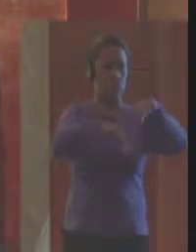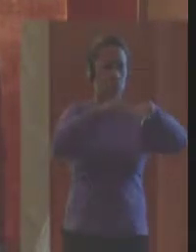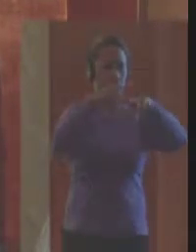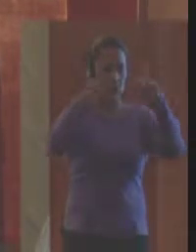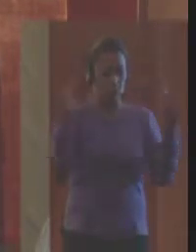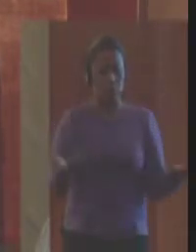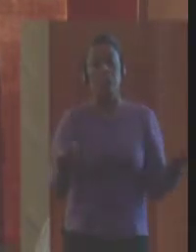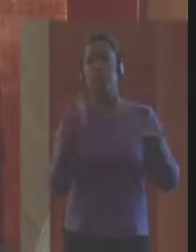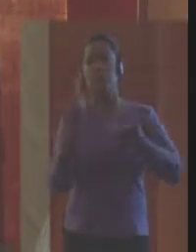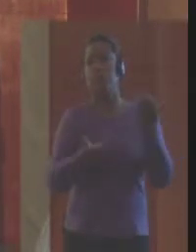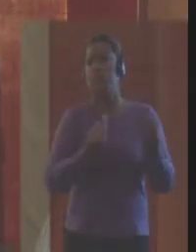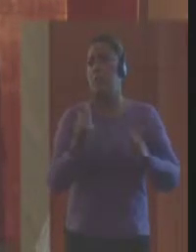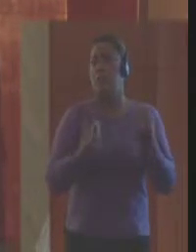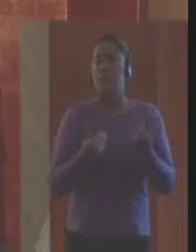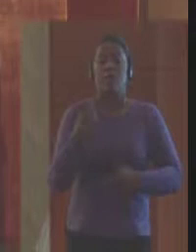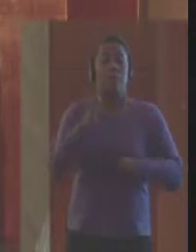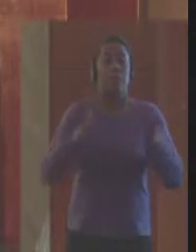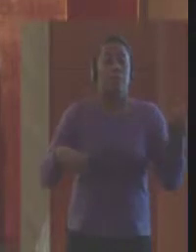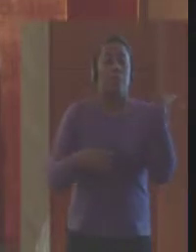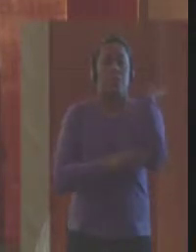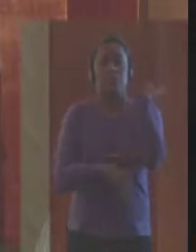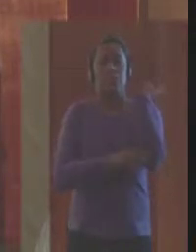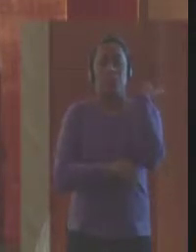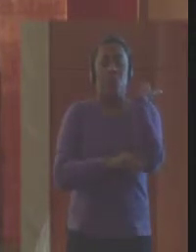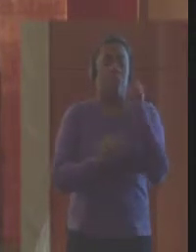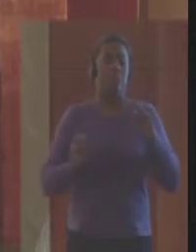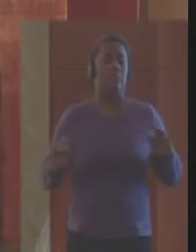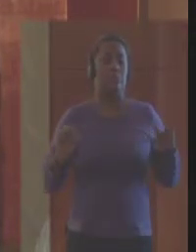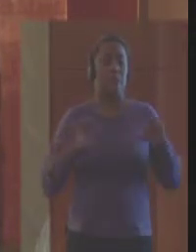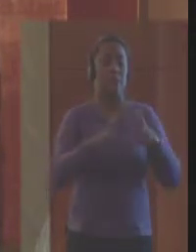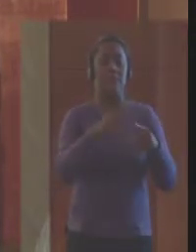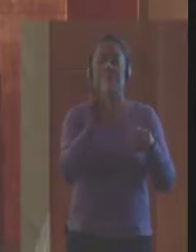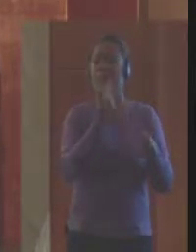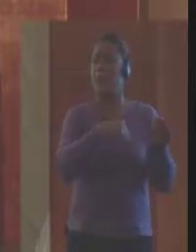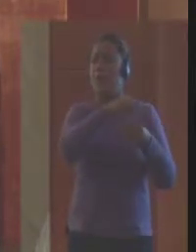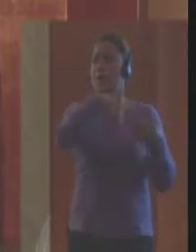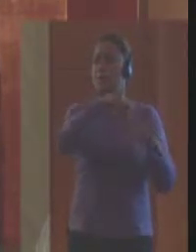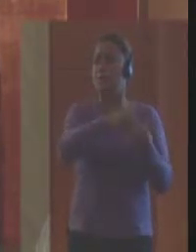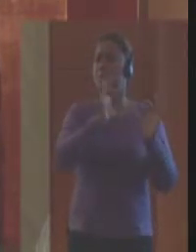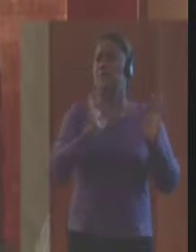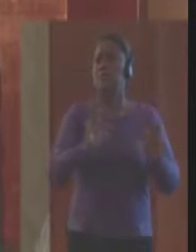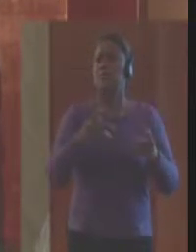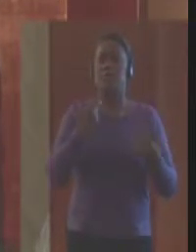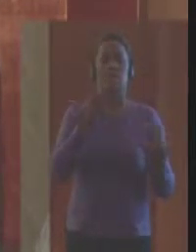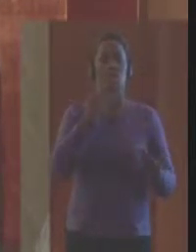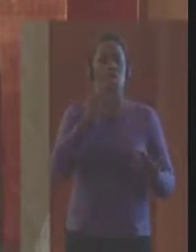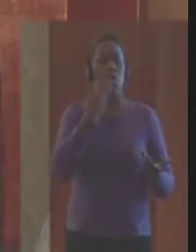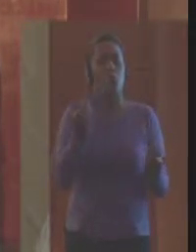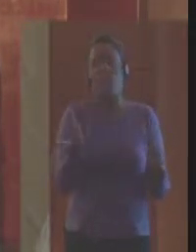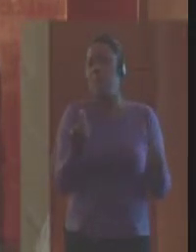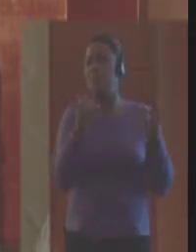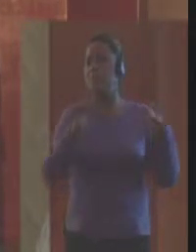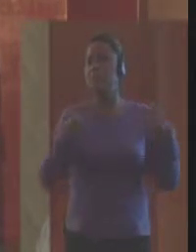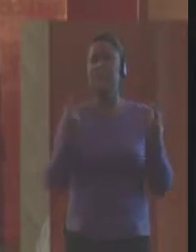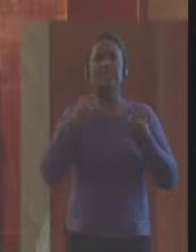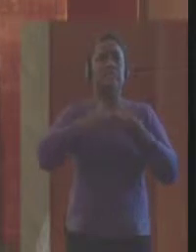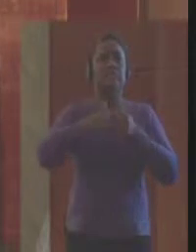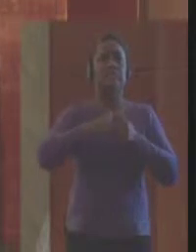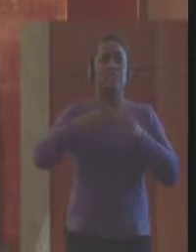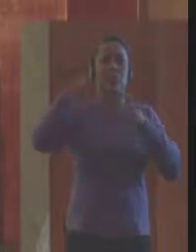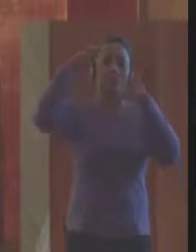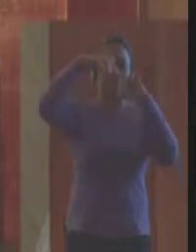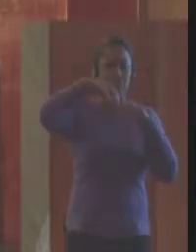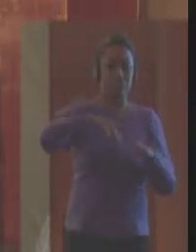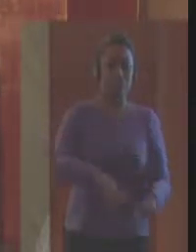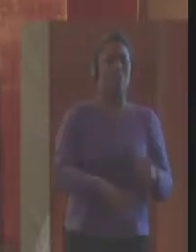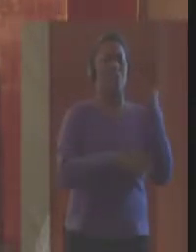podrían darse a los estratos socioeconómicos bajos, de tal suerte que sumamos en todas partes una condición de riesgo a una condición